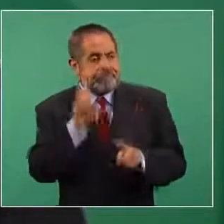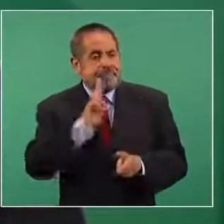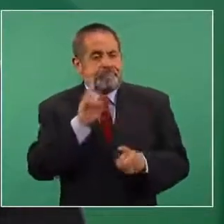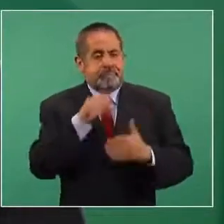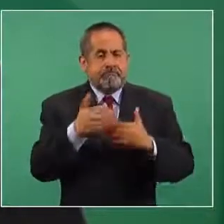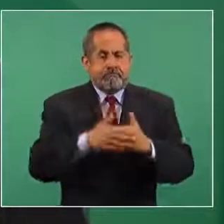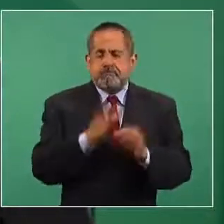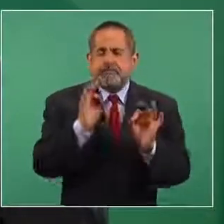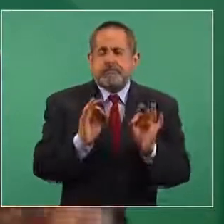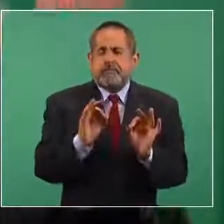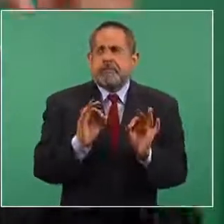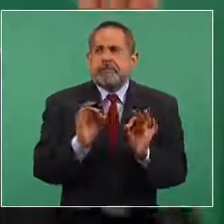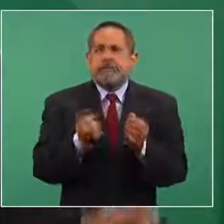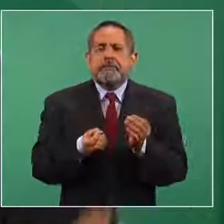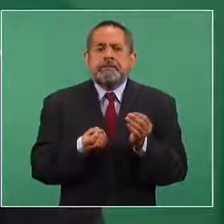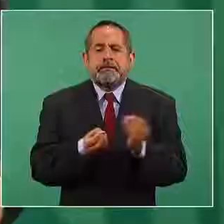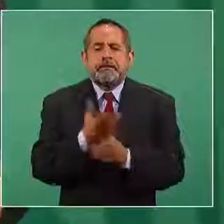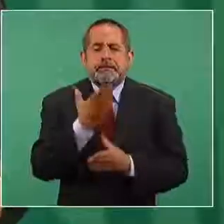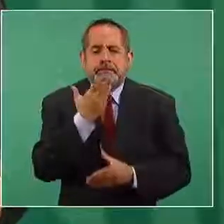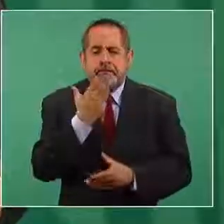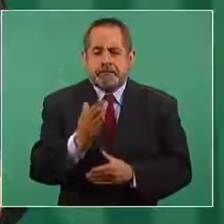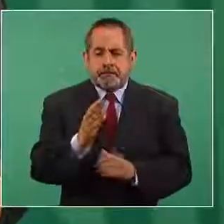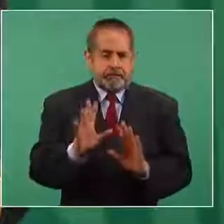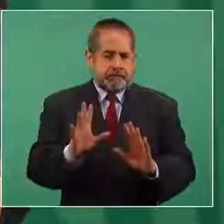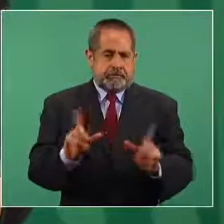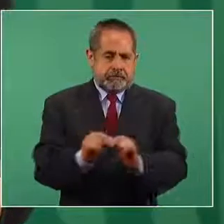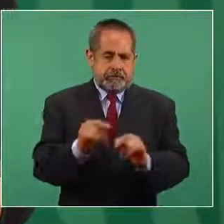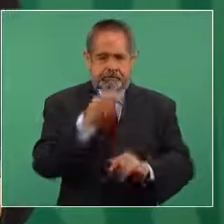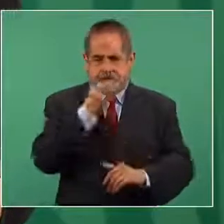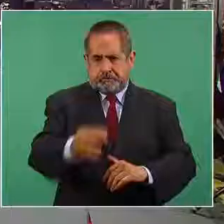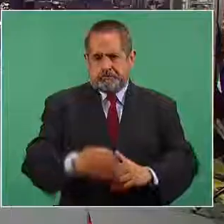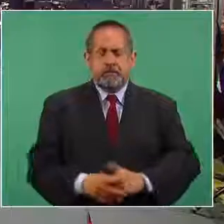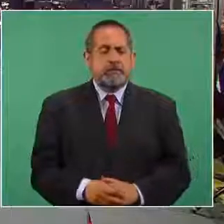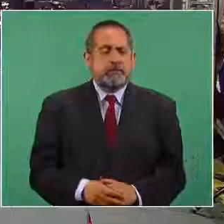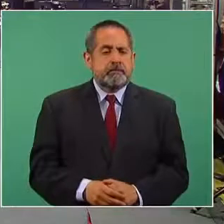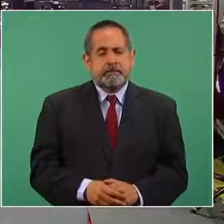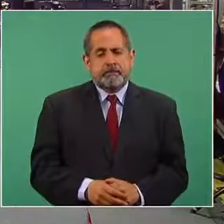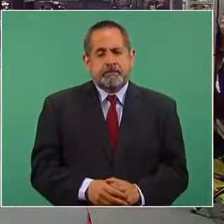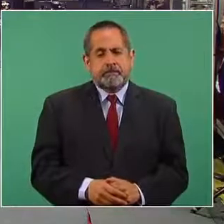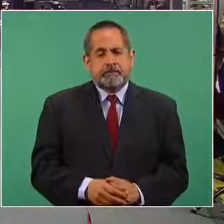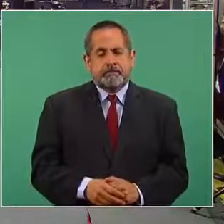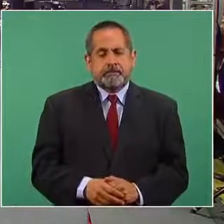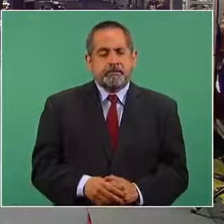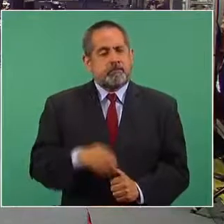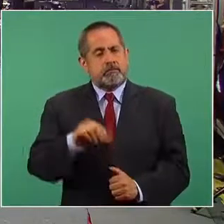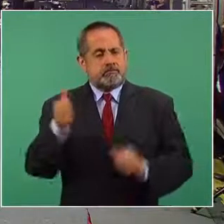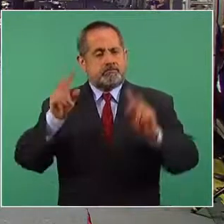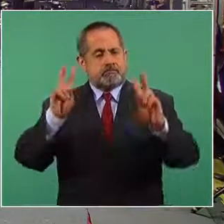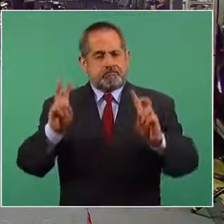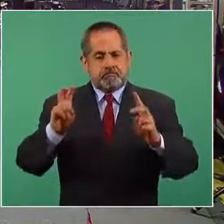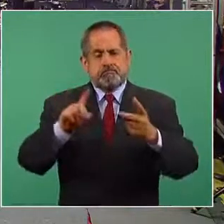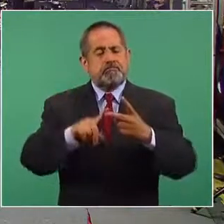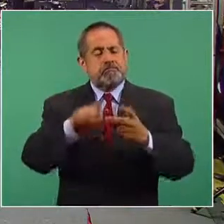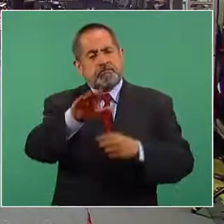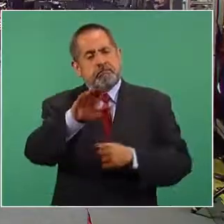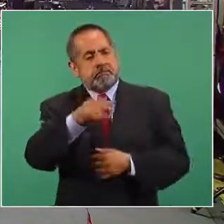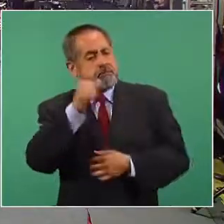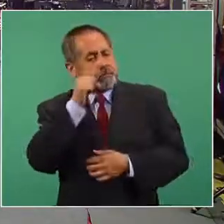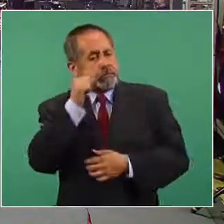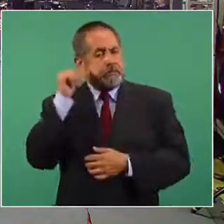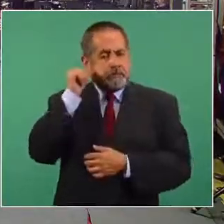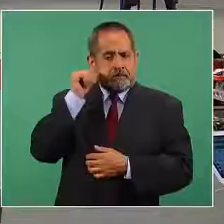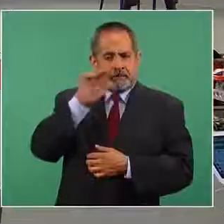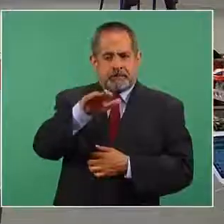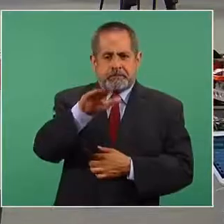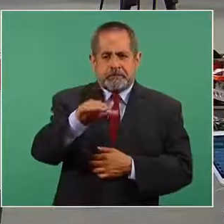Nos fue bien, eso es lo que puedo decir. Presidente, y en otro tema, pues ayer vimos